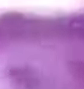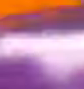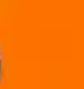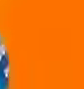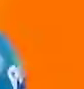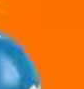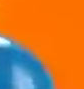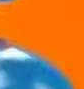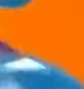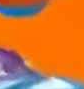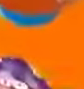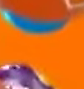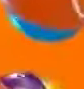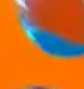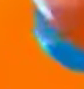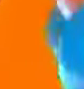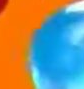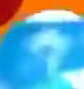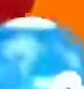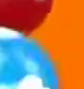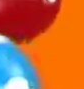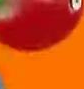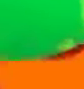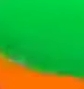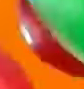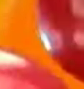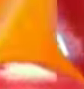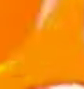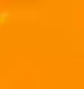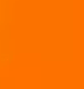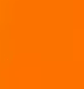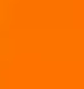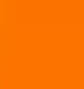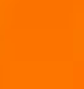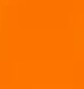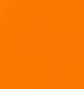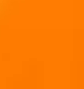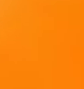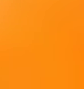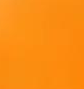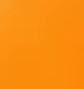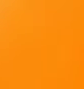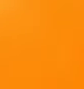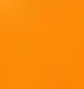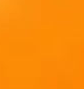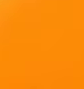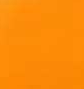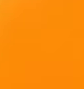Esto fue el sorteo Loto.